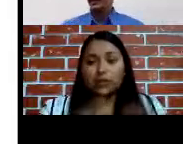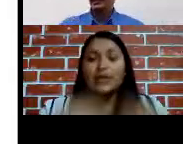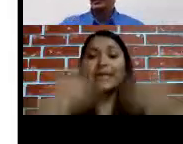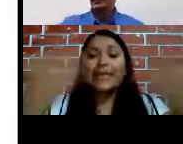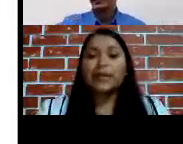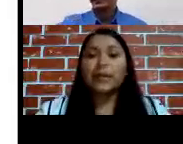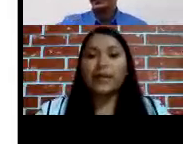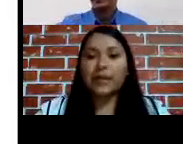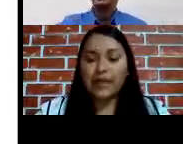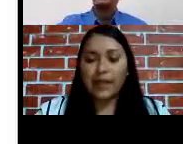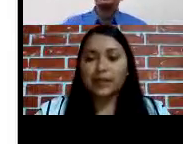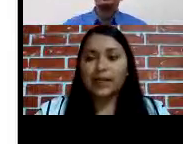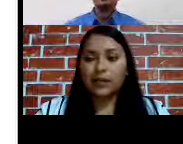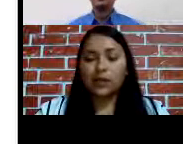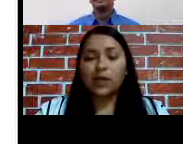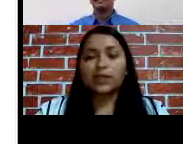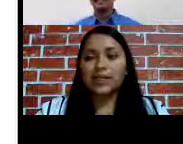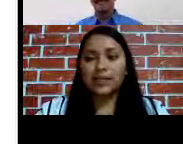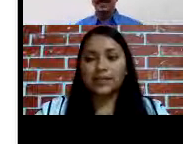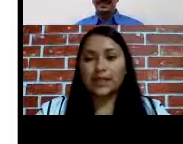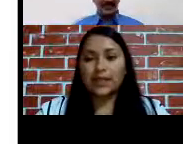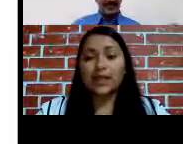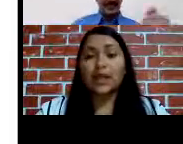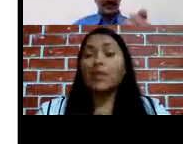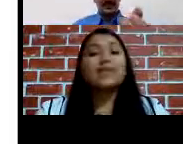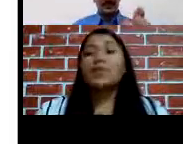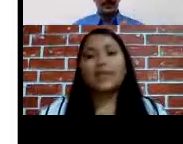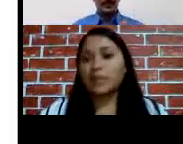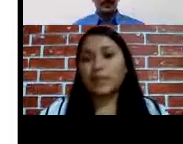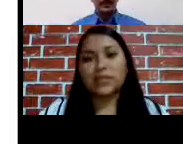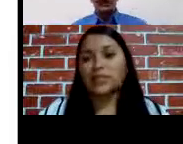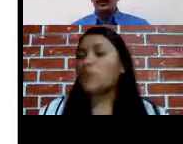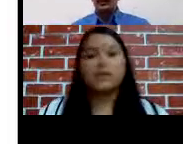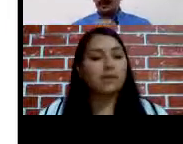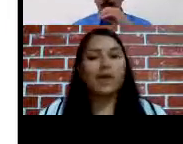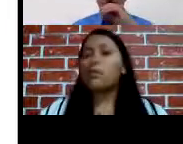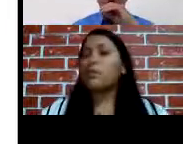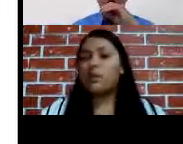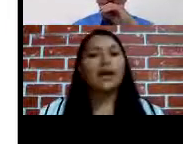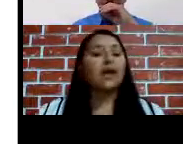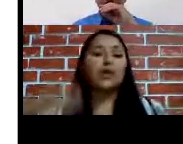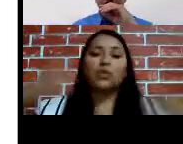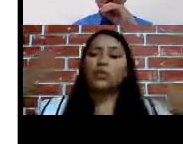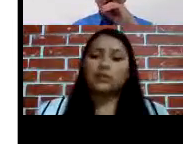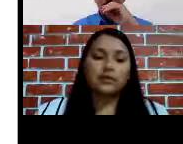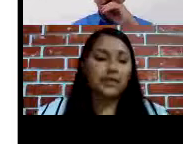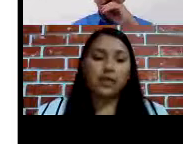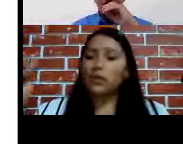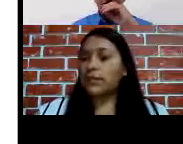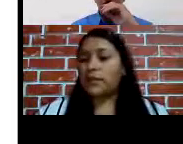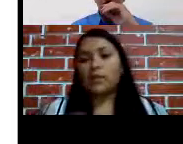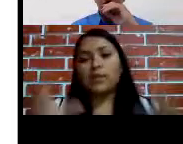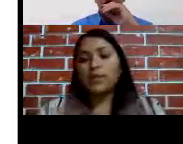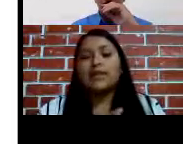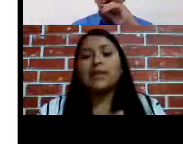ese cuento y poder mediar una lectura o una charla literaria, puede ser cualquier persona, una mamá, un papá, un tío,